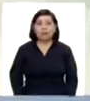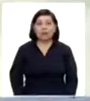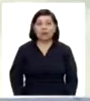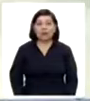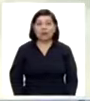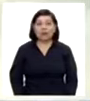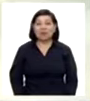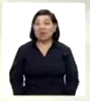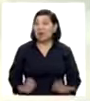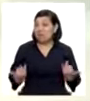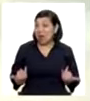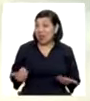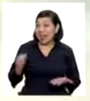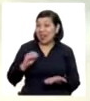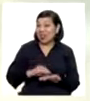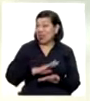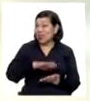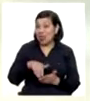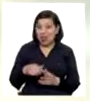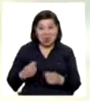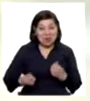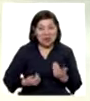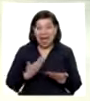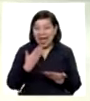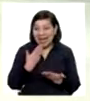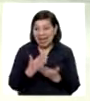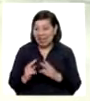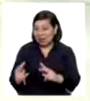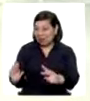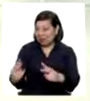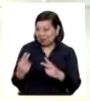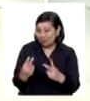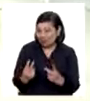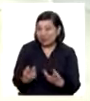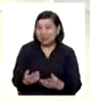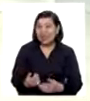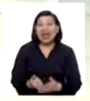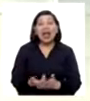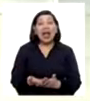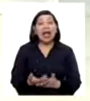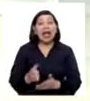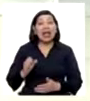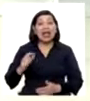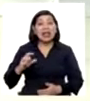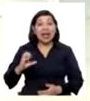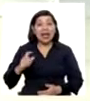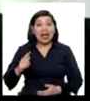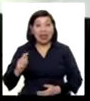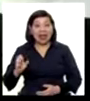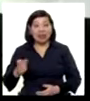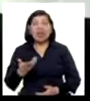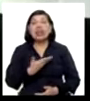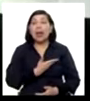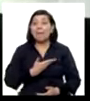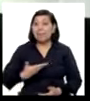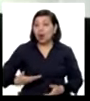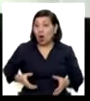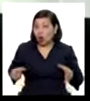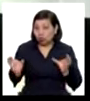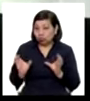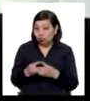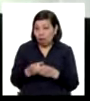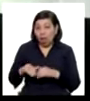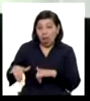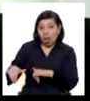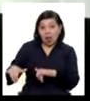Cristina Escalante. Y seguimos en A Toda Máquina Perú. Muchísimas gracias por su preferencia. Estamos con María Cristina Escalante. Ella es presidenta del Comité